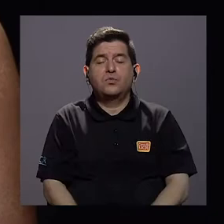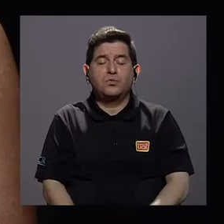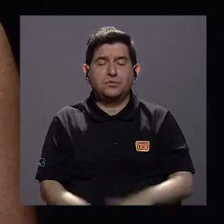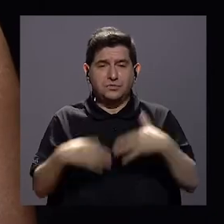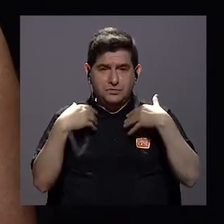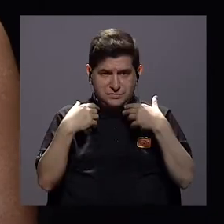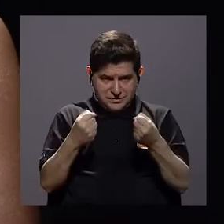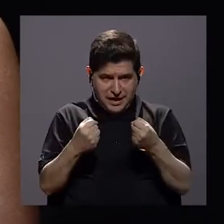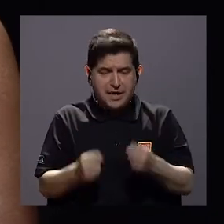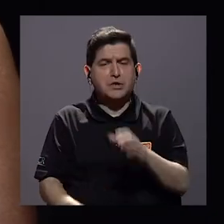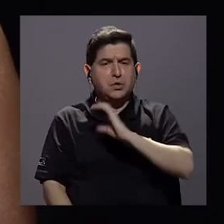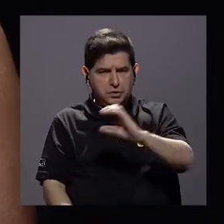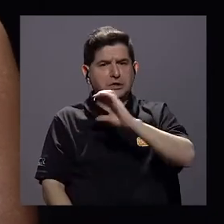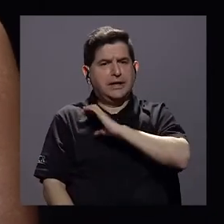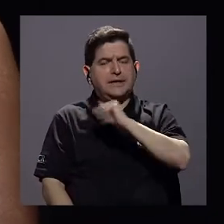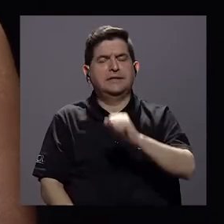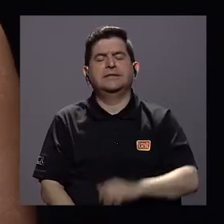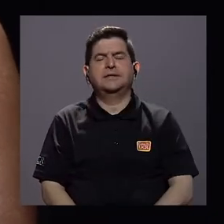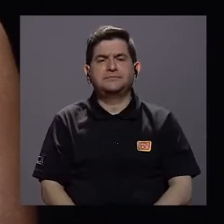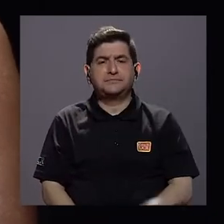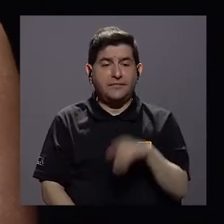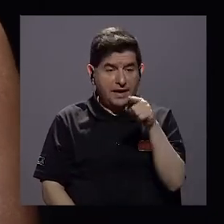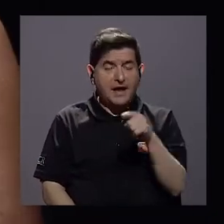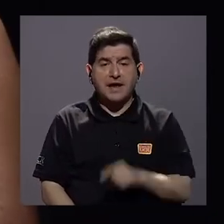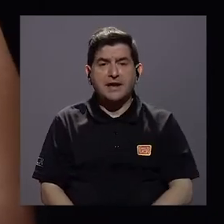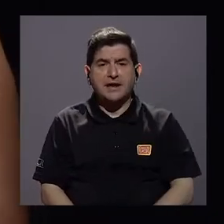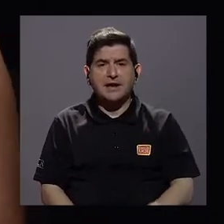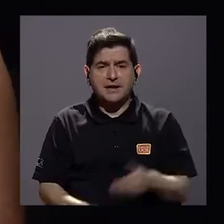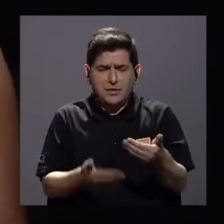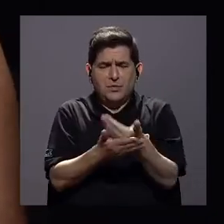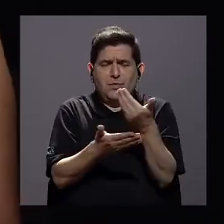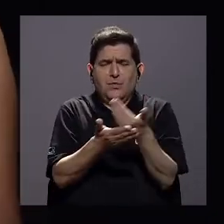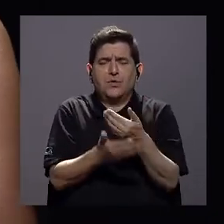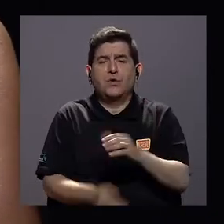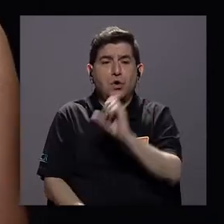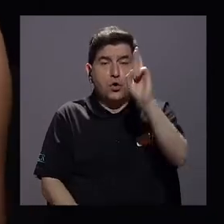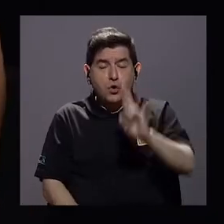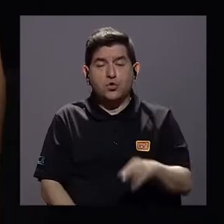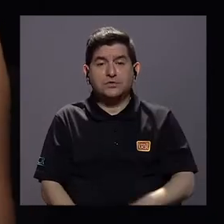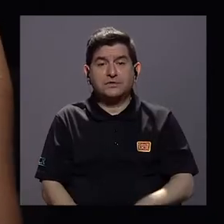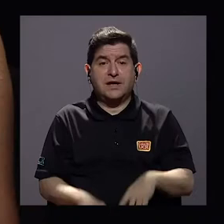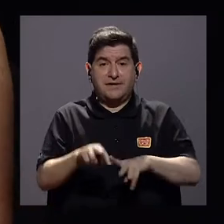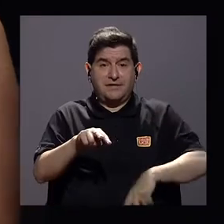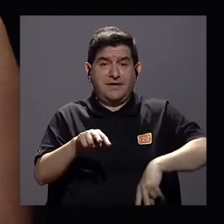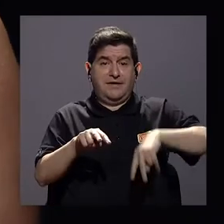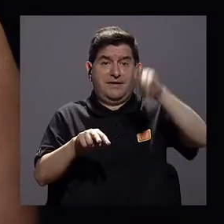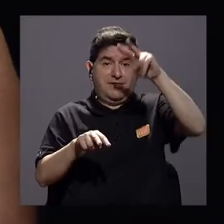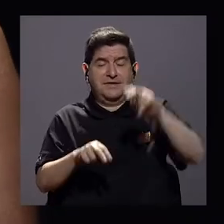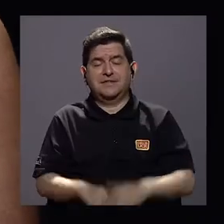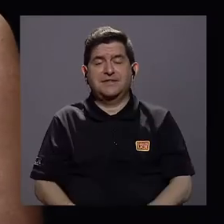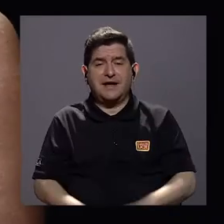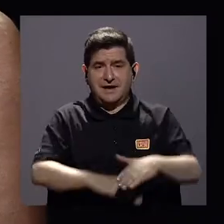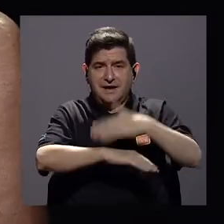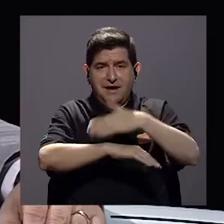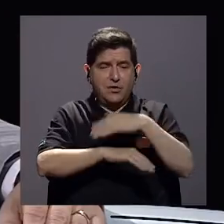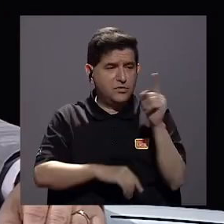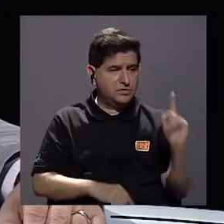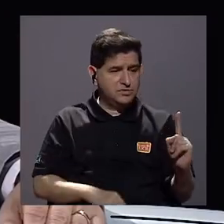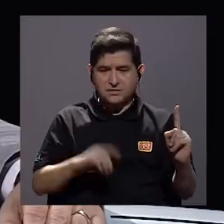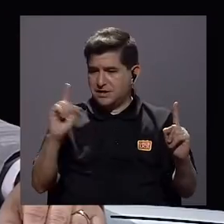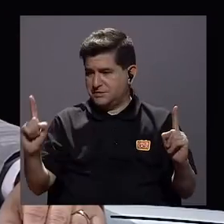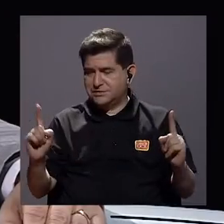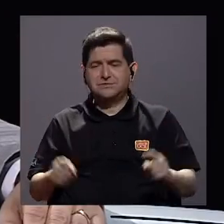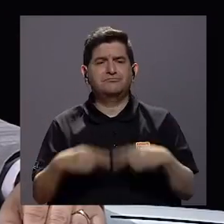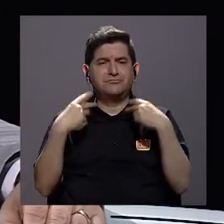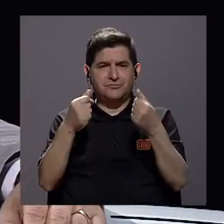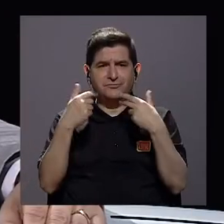de altísima calidad, porque es fresco, ¿verdad? Costa Rica tiene la ventaja de que estamos en las dos costas muy rápidamente, ¿verdad? Uh-huh. Entonces,